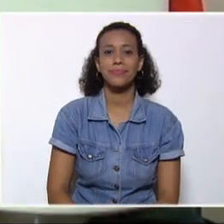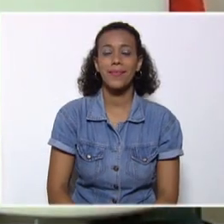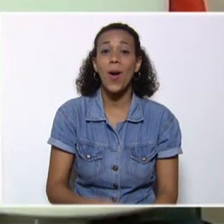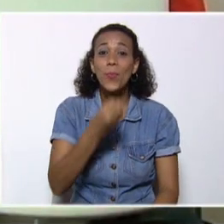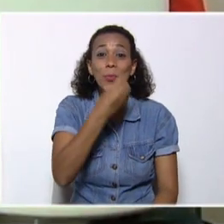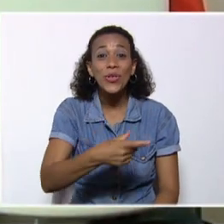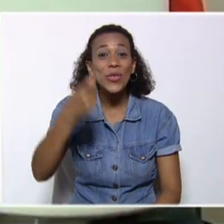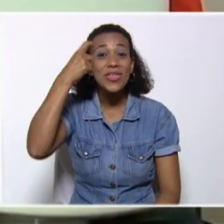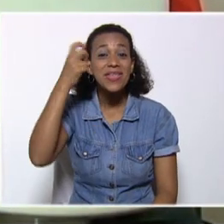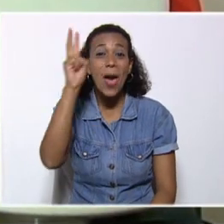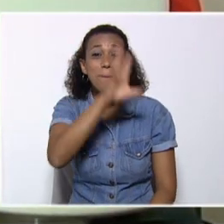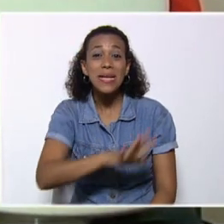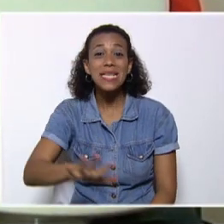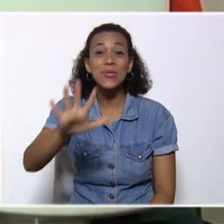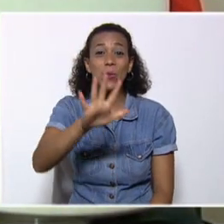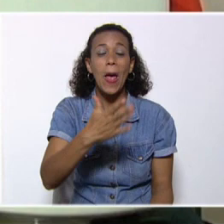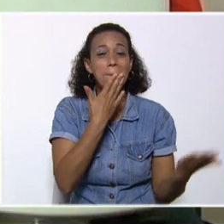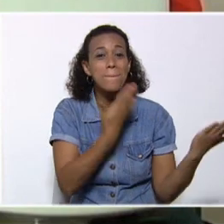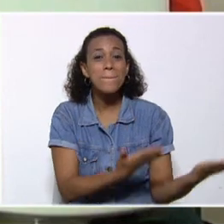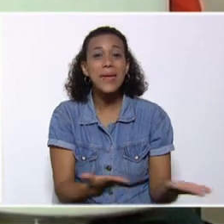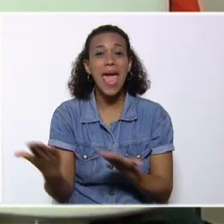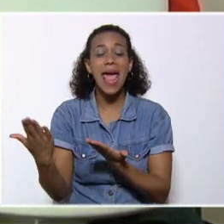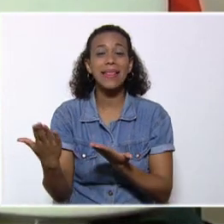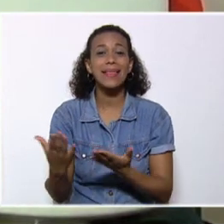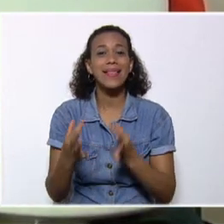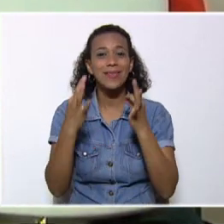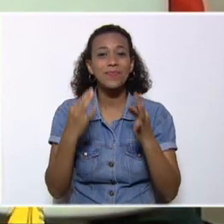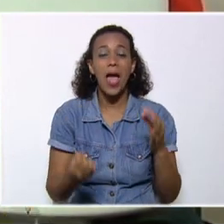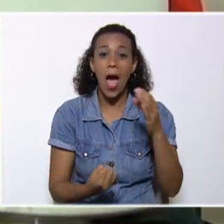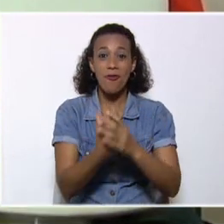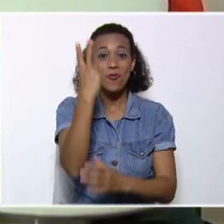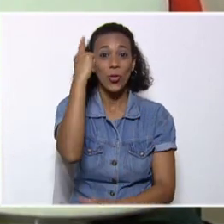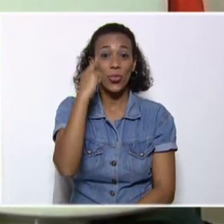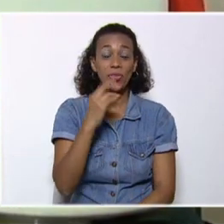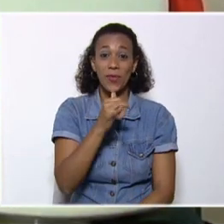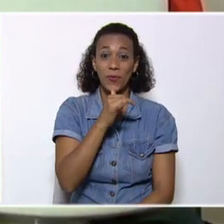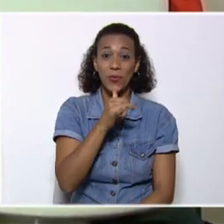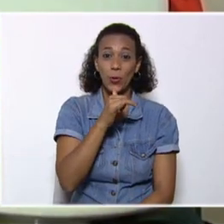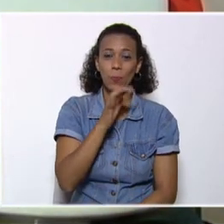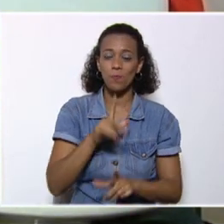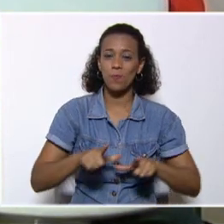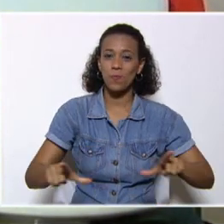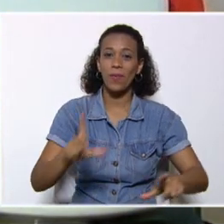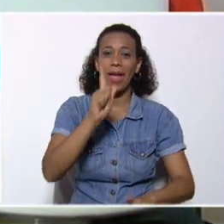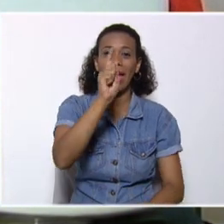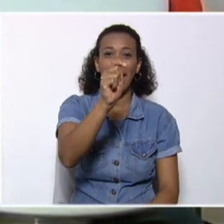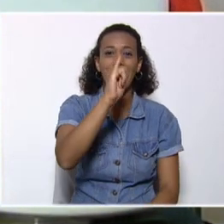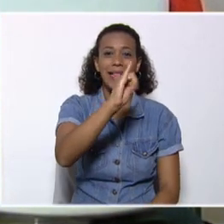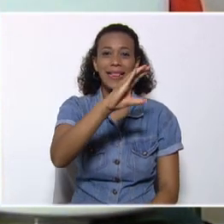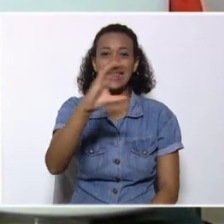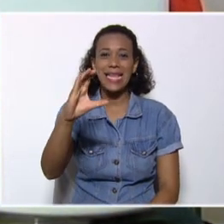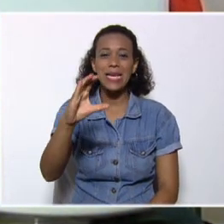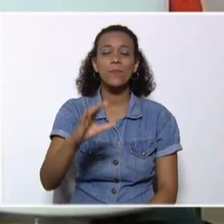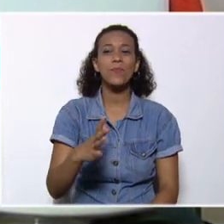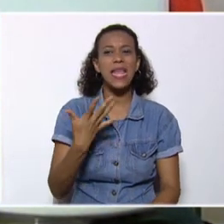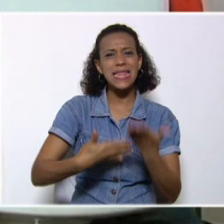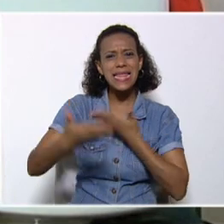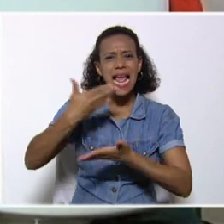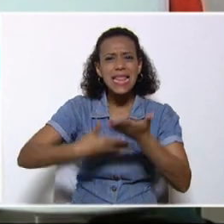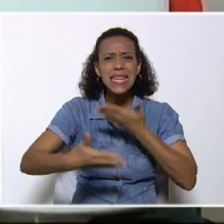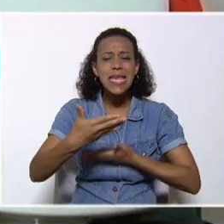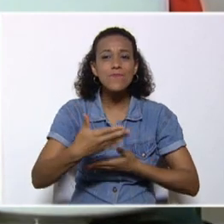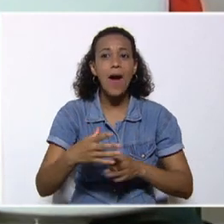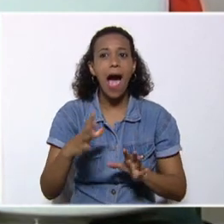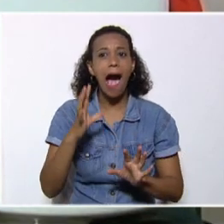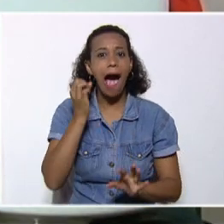Muy buenos días, Venezuela. Sean todos bienvenidos y bienvenidas a su espacio Sección TIC. Un espacio interactivo para